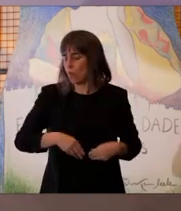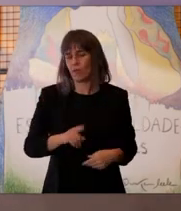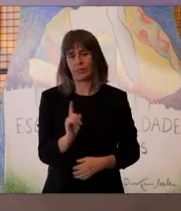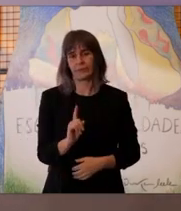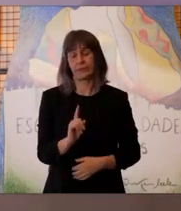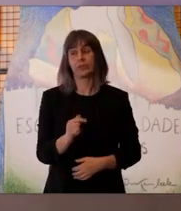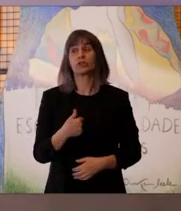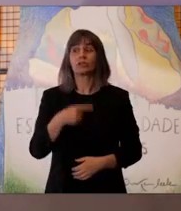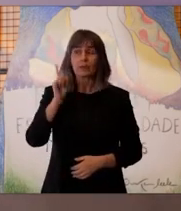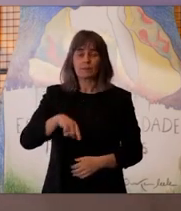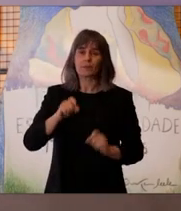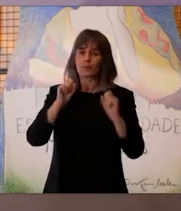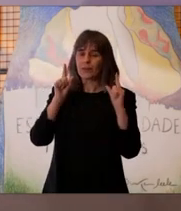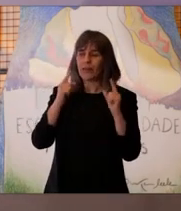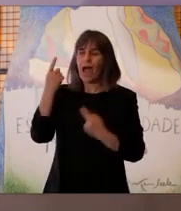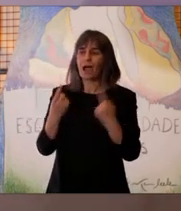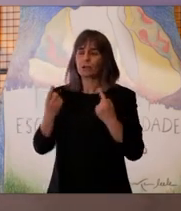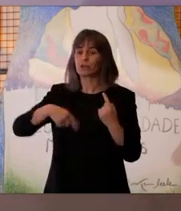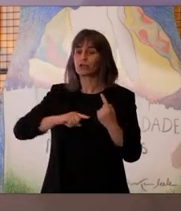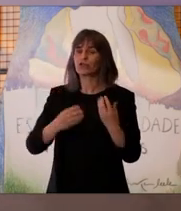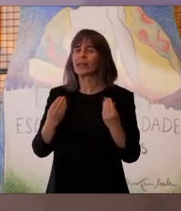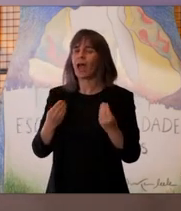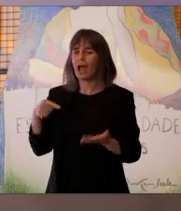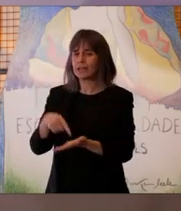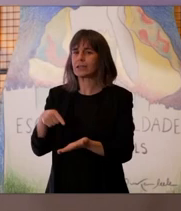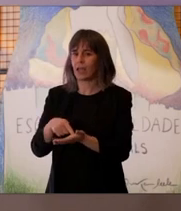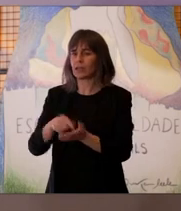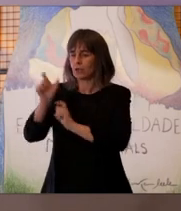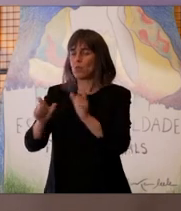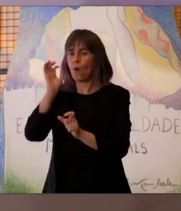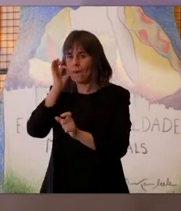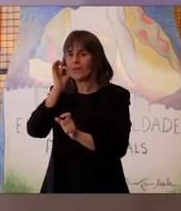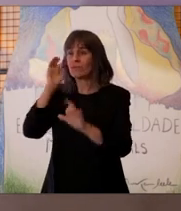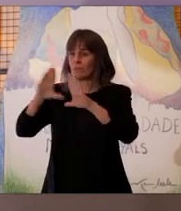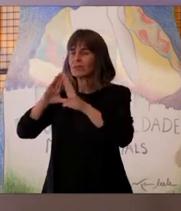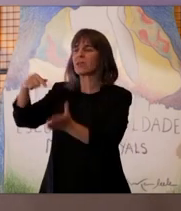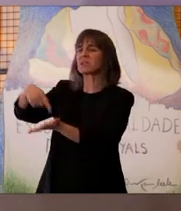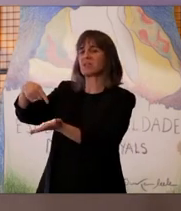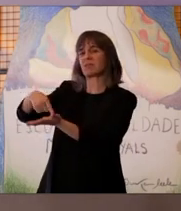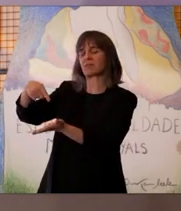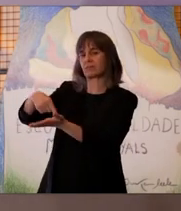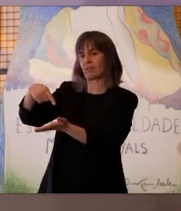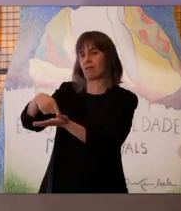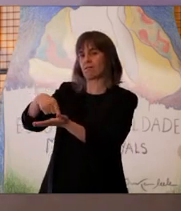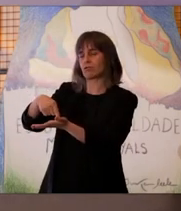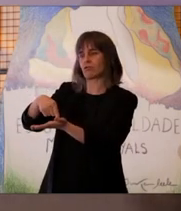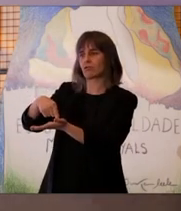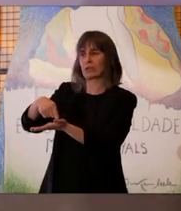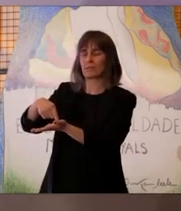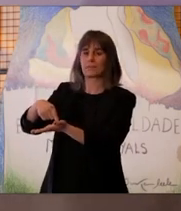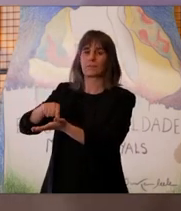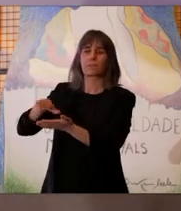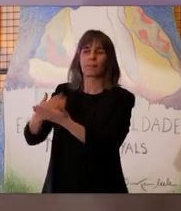consciente que a veces somos tan exigentes con las mujeres feministas que les exigimos que